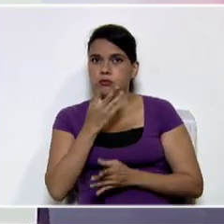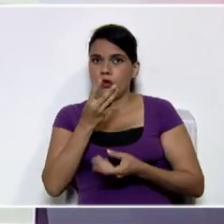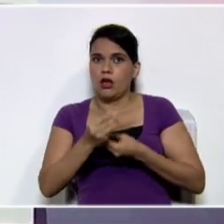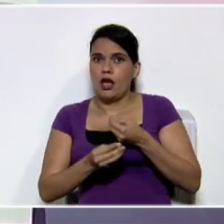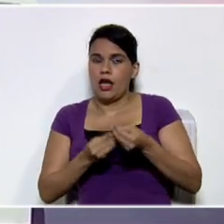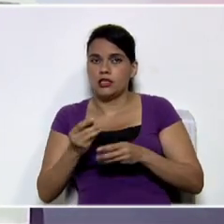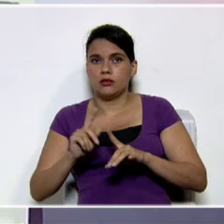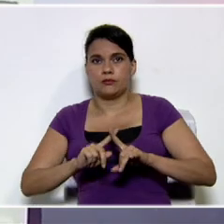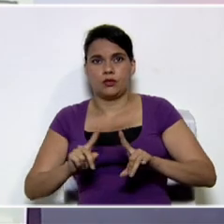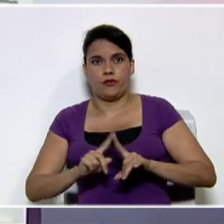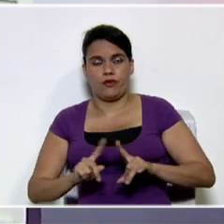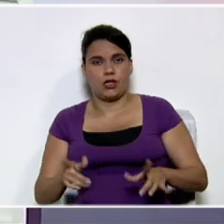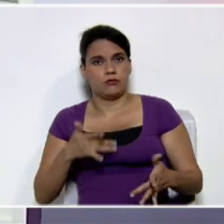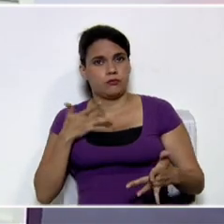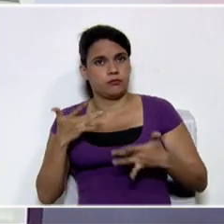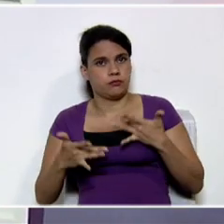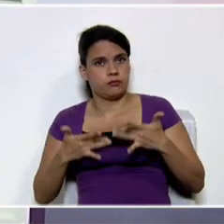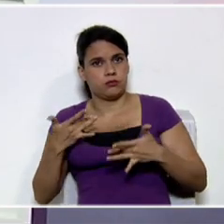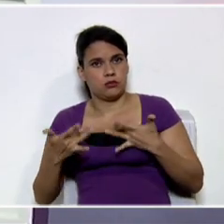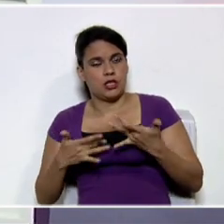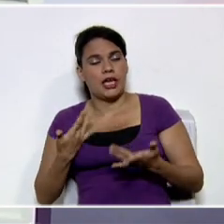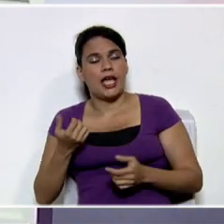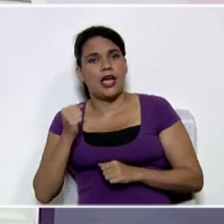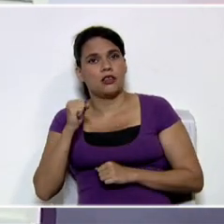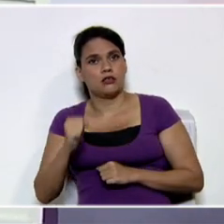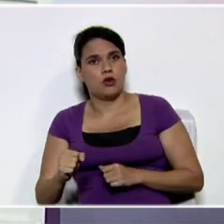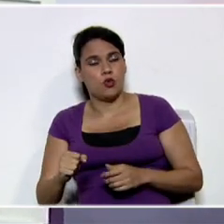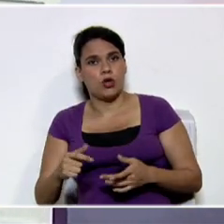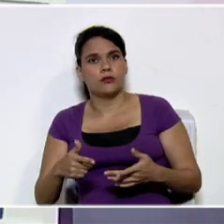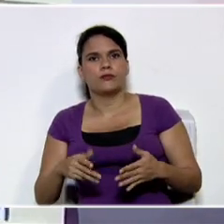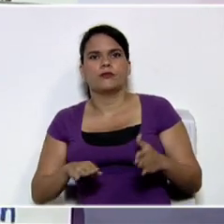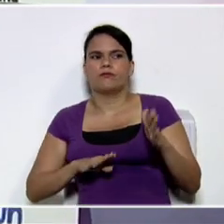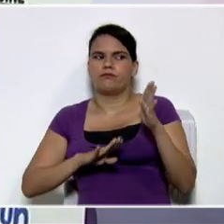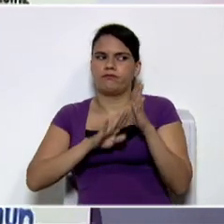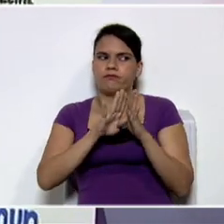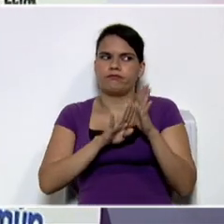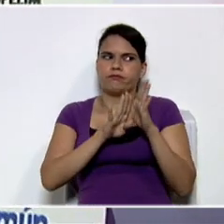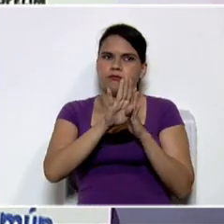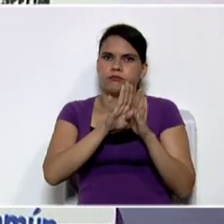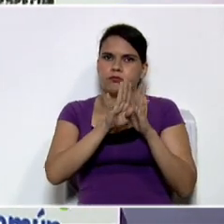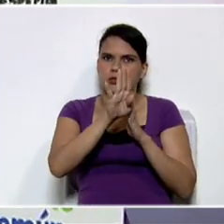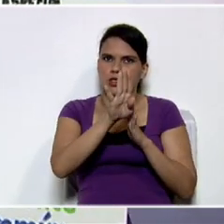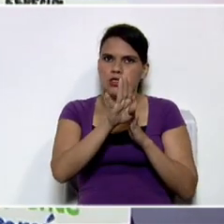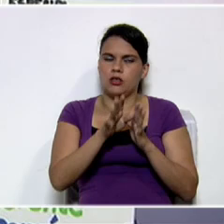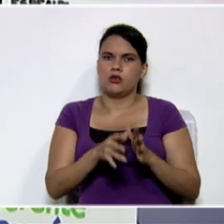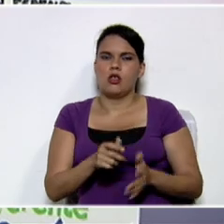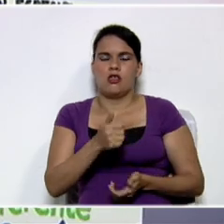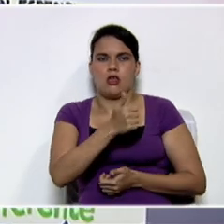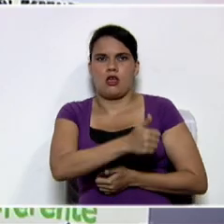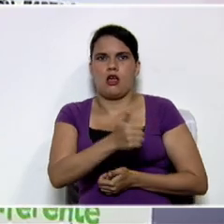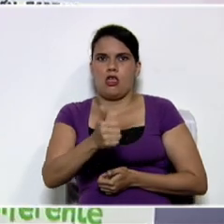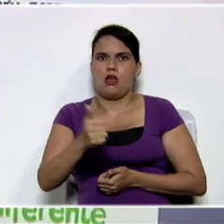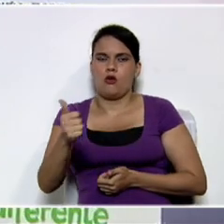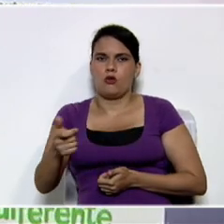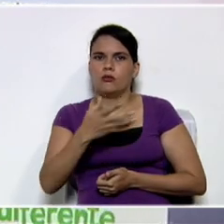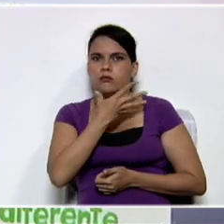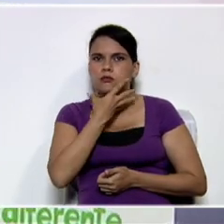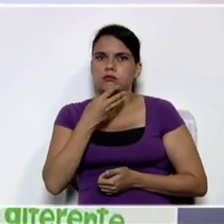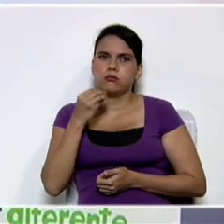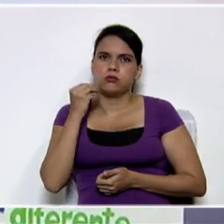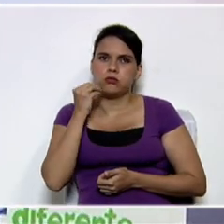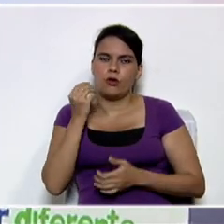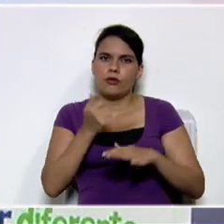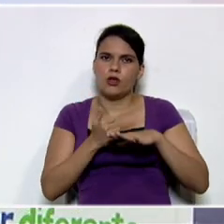realizan diferentes actividades que garanticen el desarrollo de potencialidades desde las posibilidades de cada uno de esos adolescentes